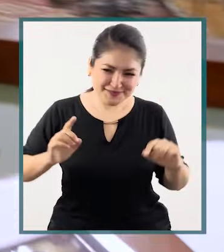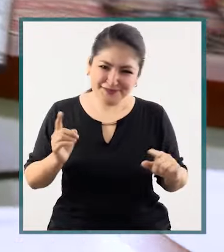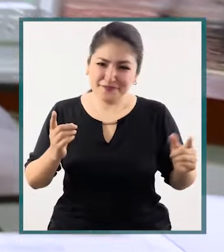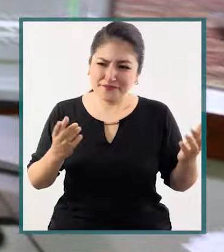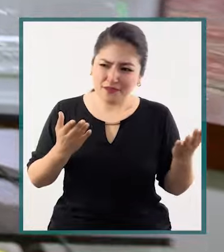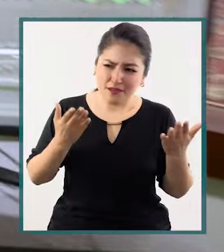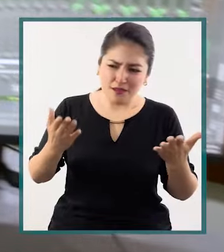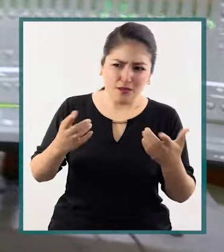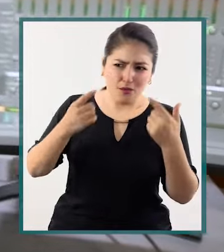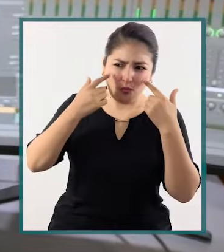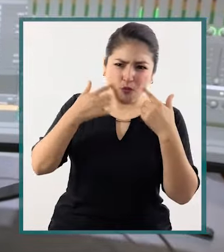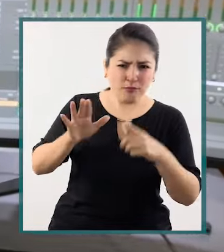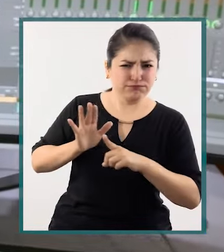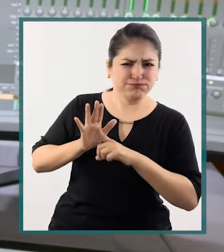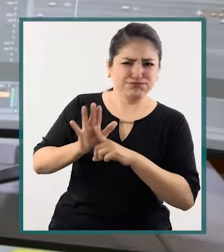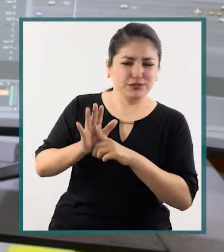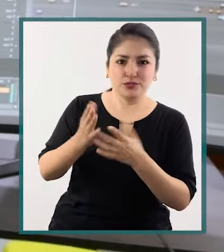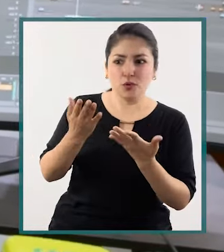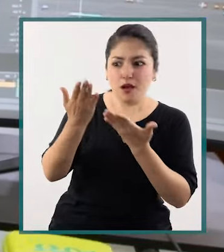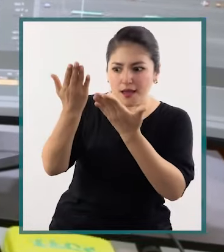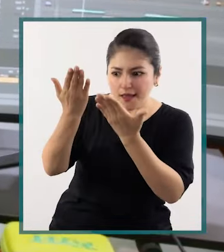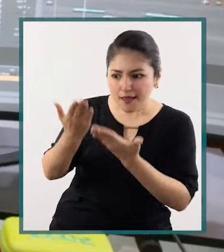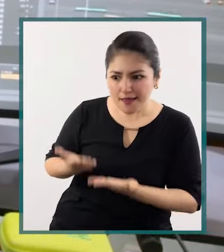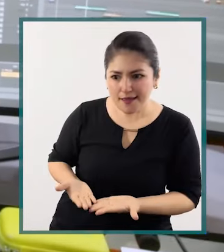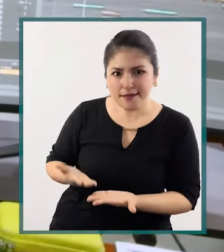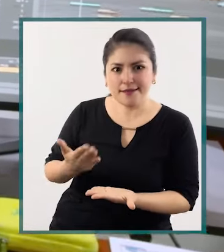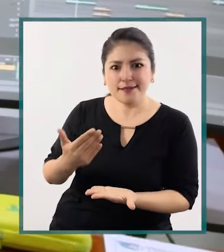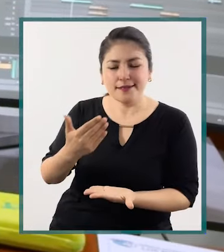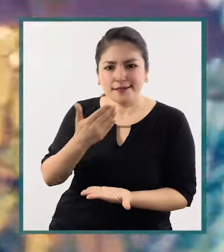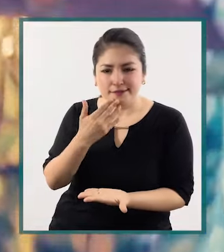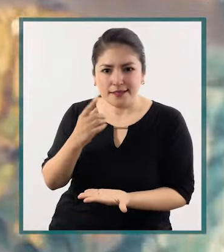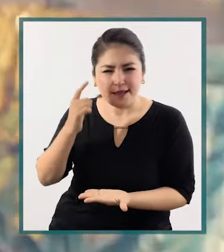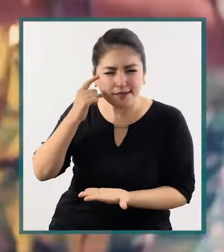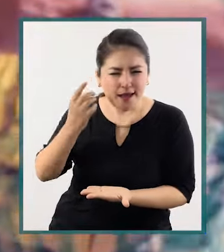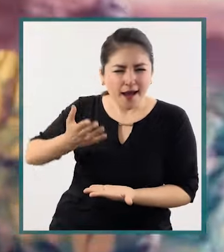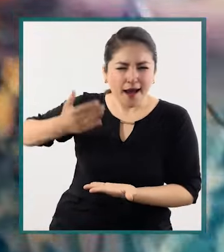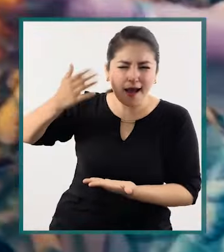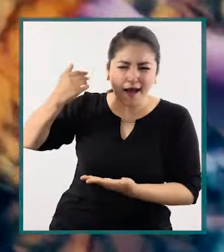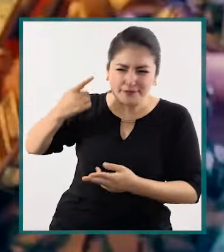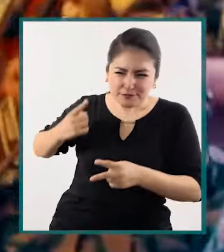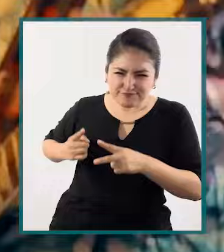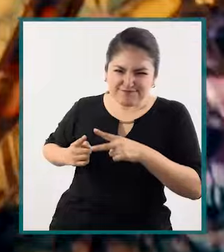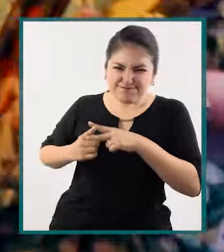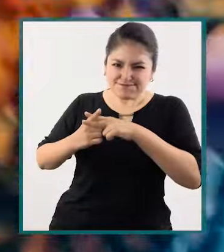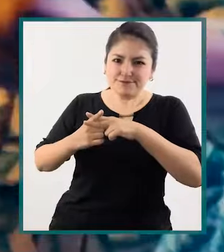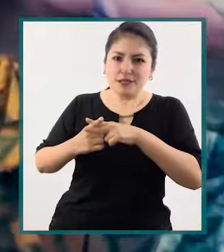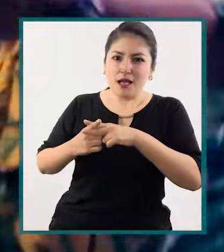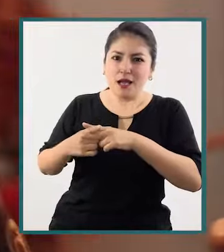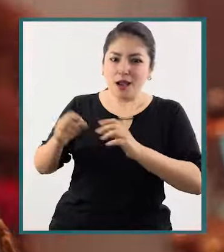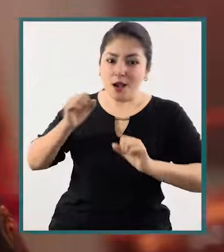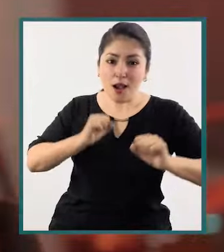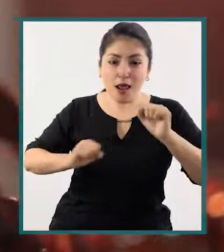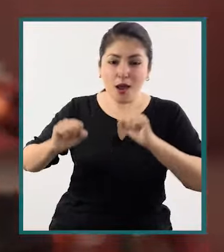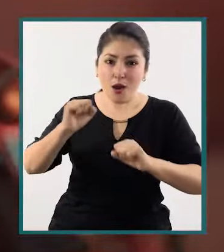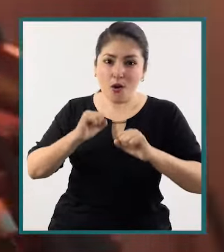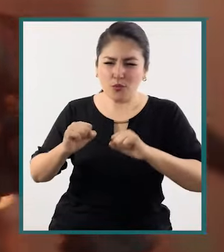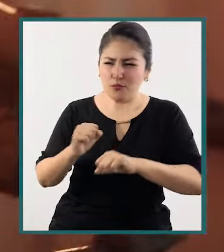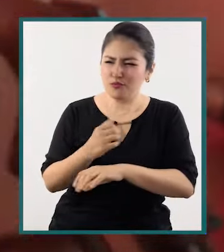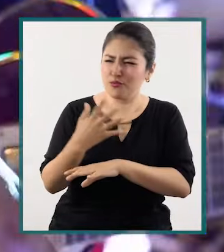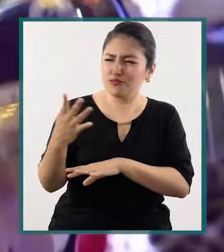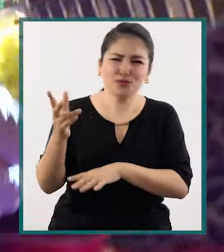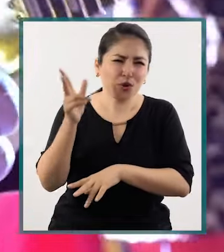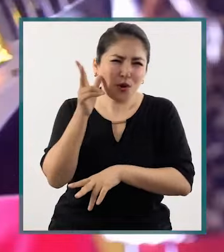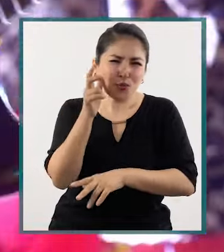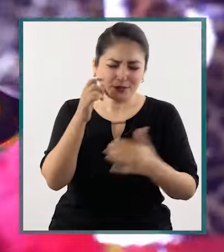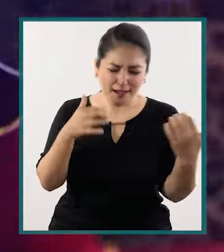No hace falta mayor presentación. Ante sus ojos está uno de los creadores de la cumbia psicodélica amazónica. Ese ritmo que